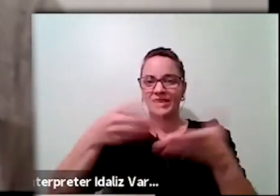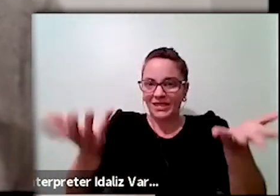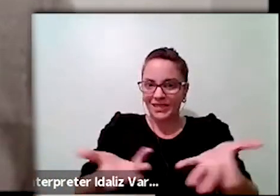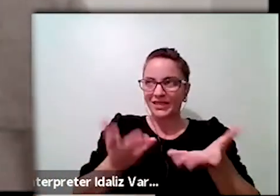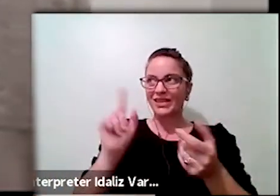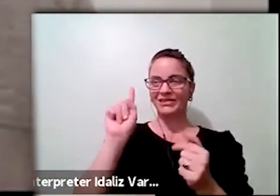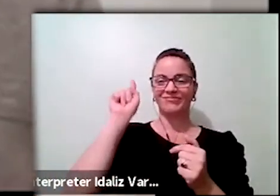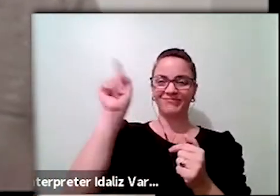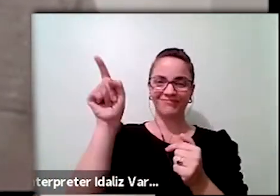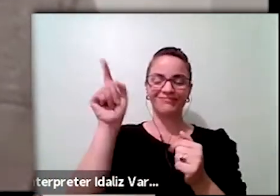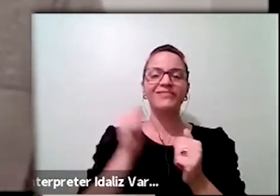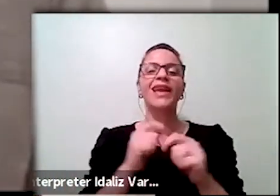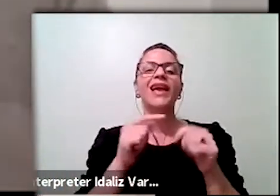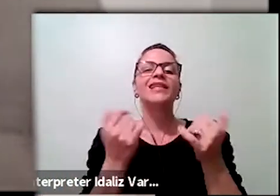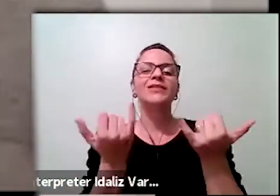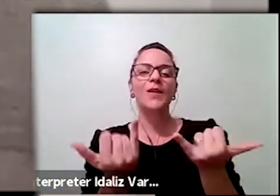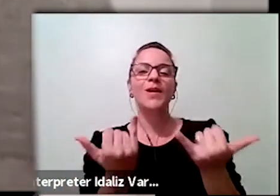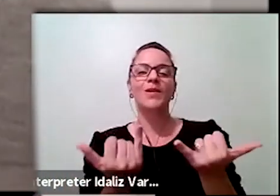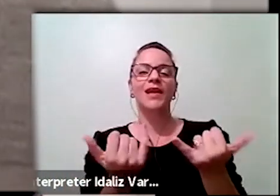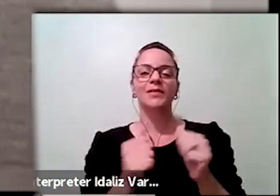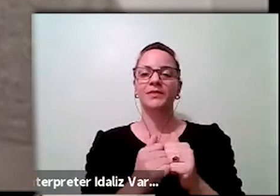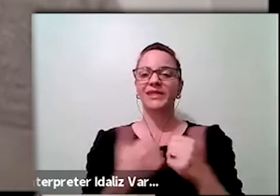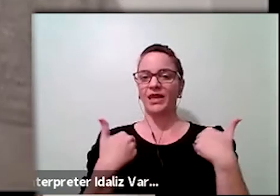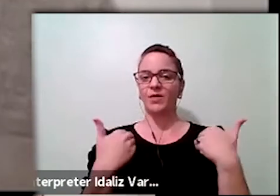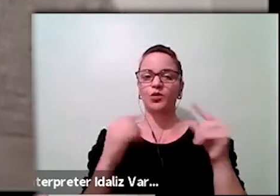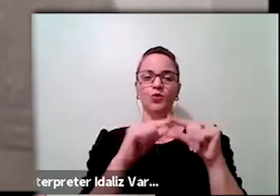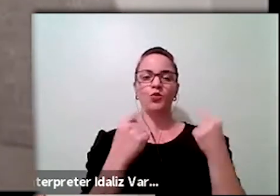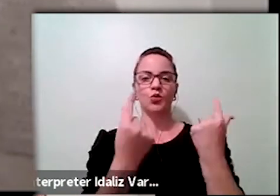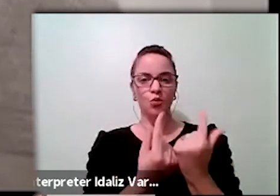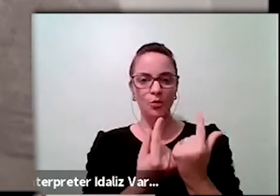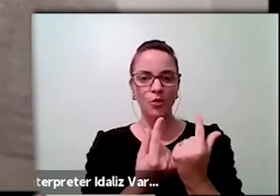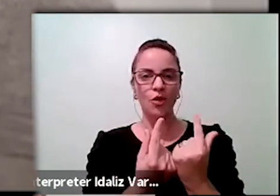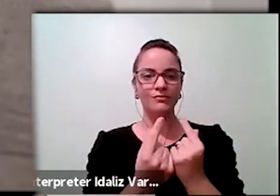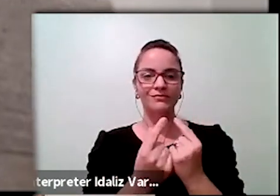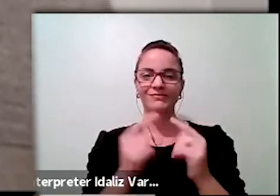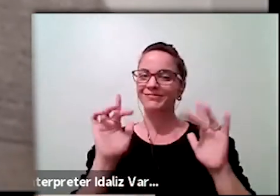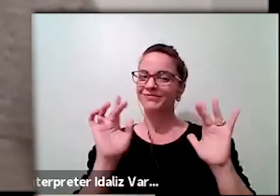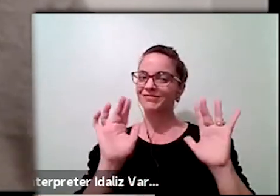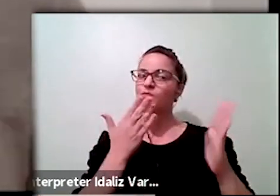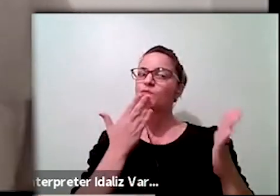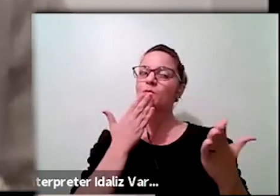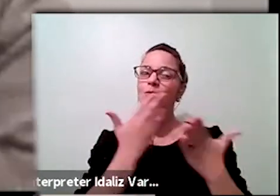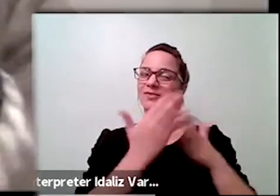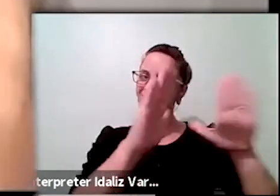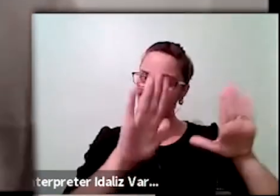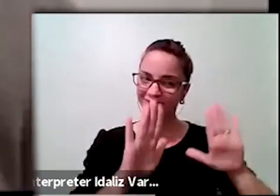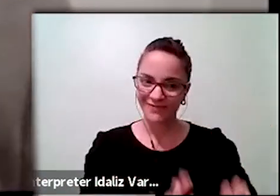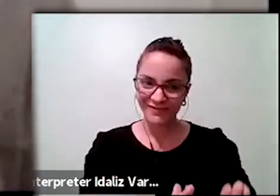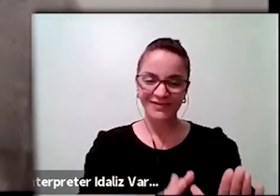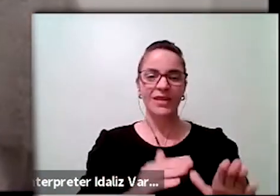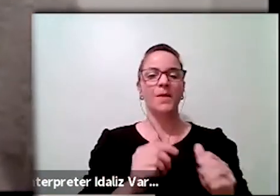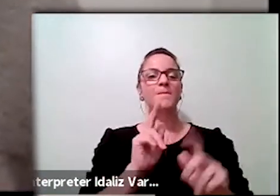eso tenemos un grupo muy de lujo de invitados y de